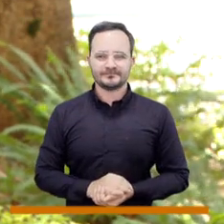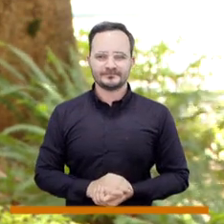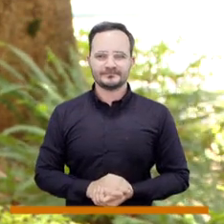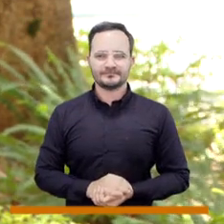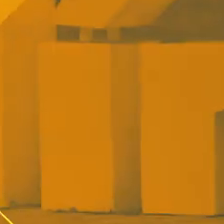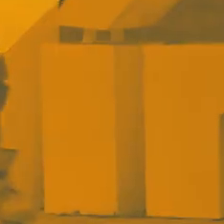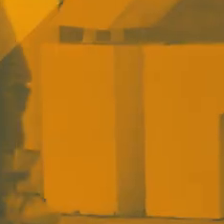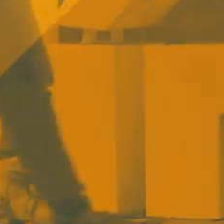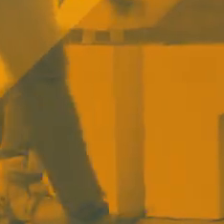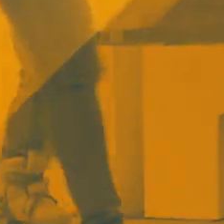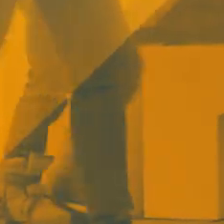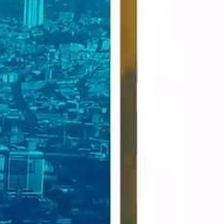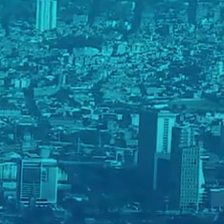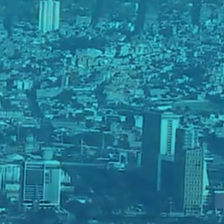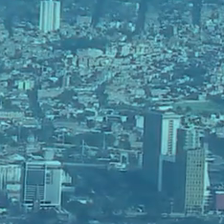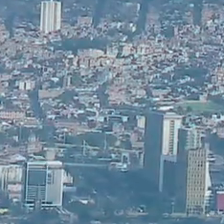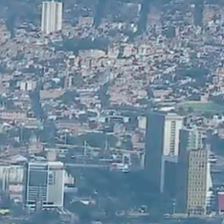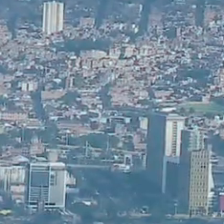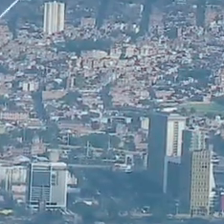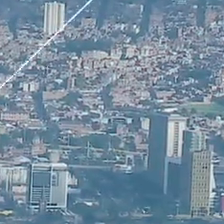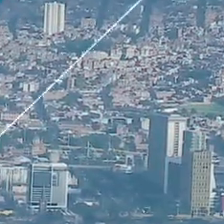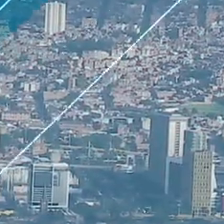mayores.